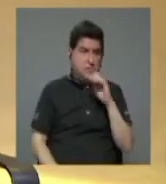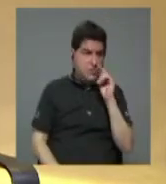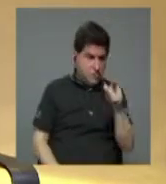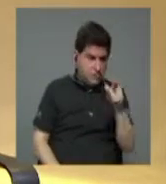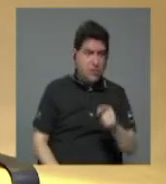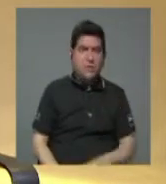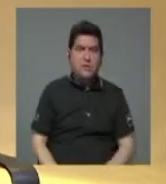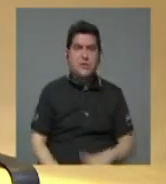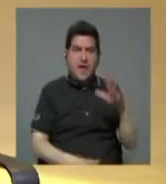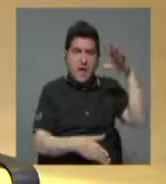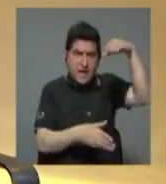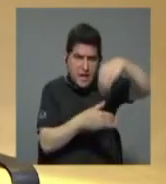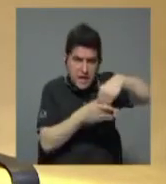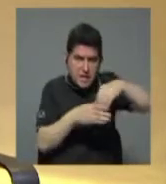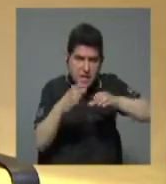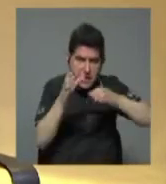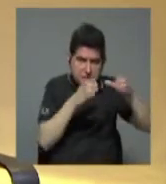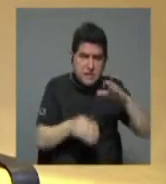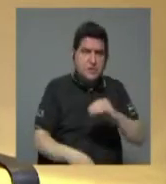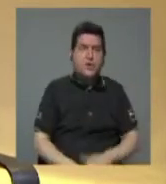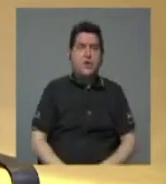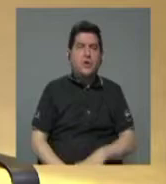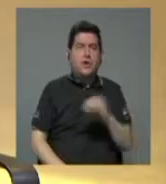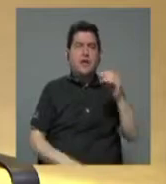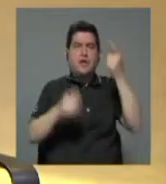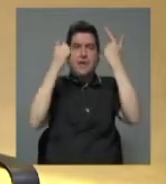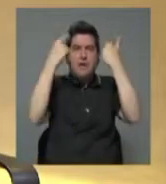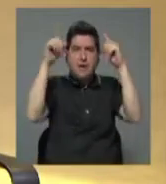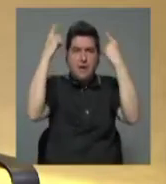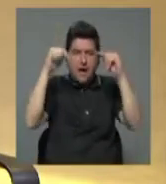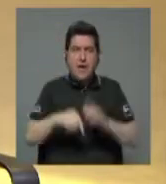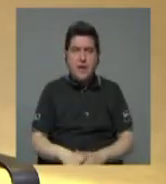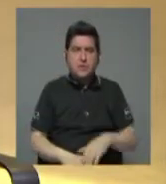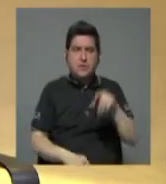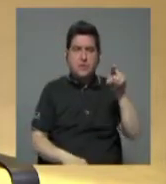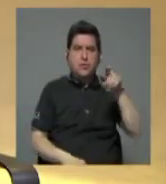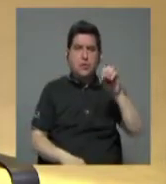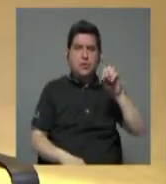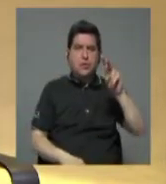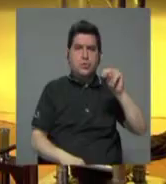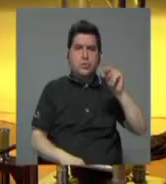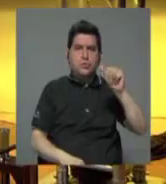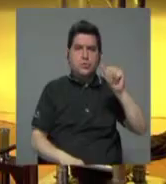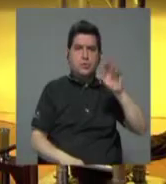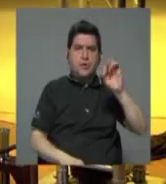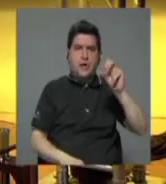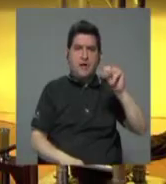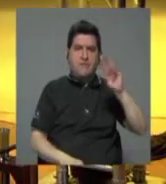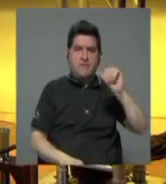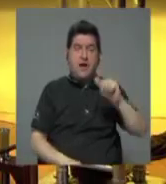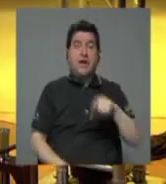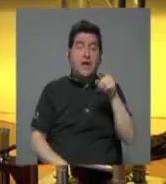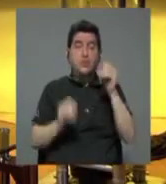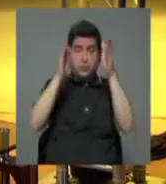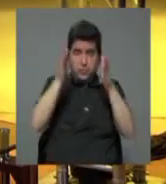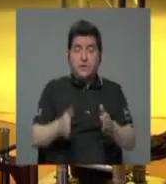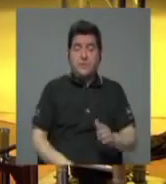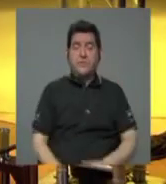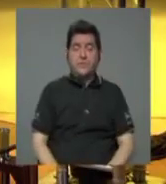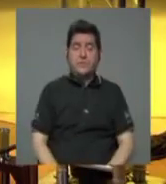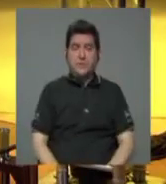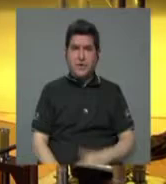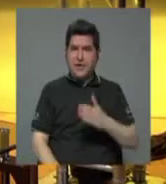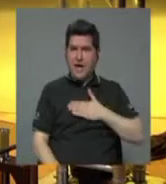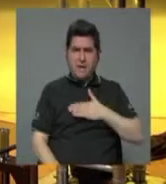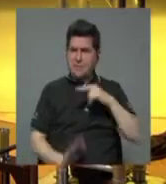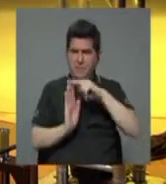de la inserción en el comercio y el éxito de las zonas francas. ¿Me equivoco, don Carlos? Y usted fue profesor, de manera que califíqueme, no me dé nota,